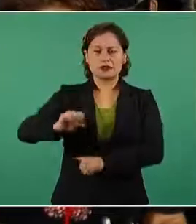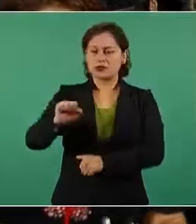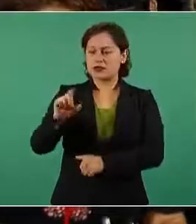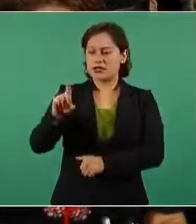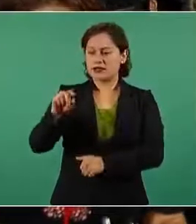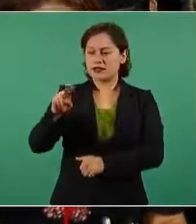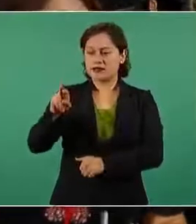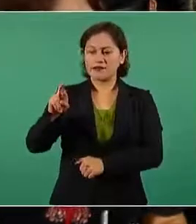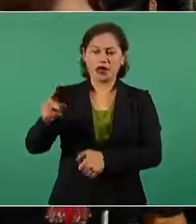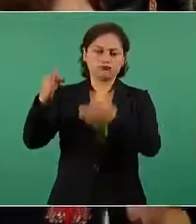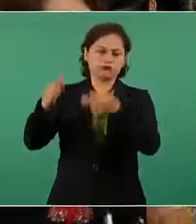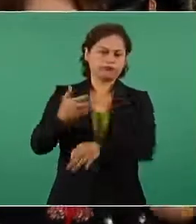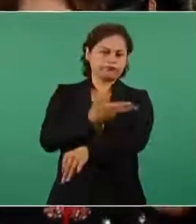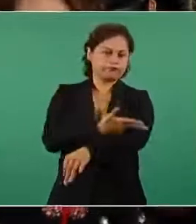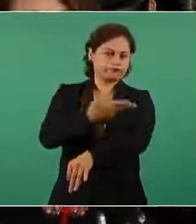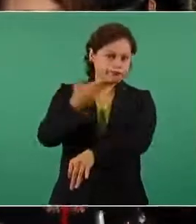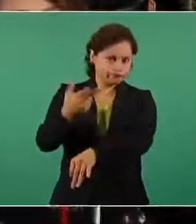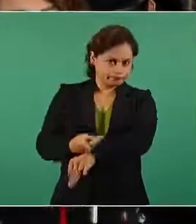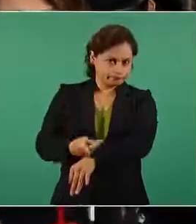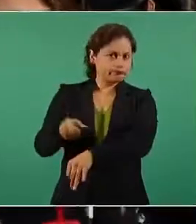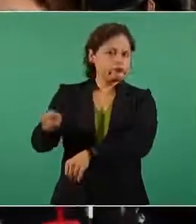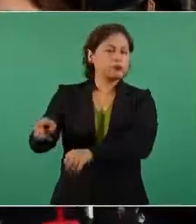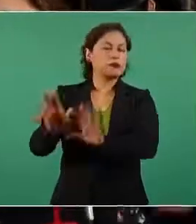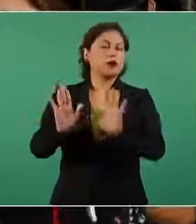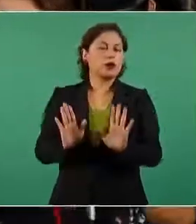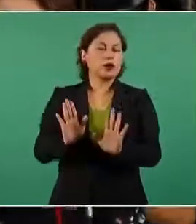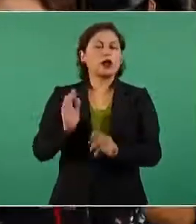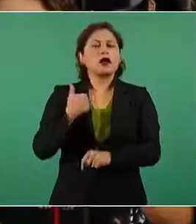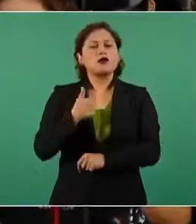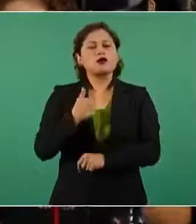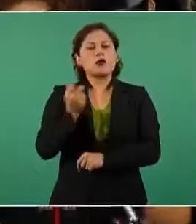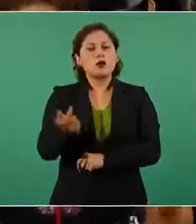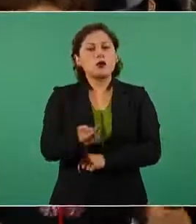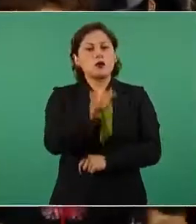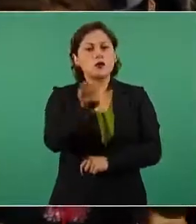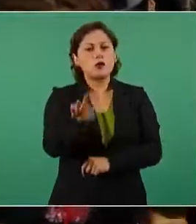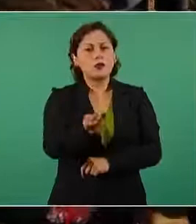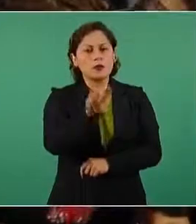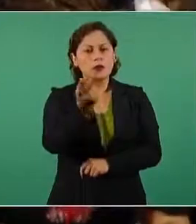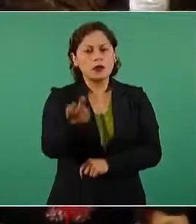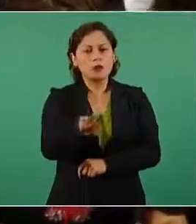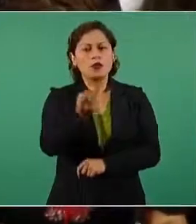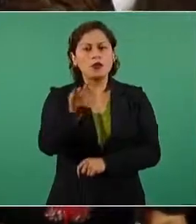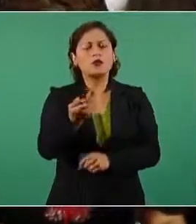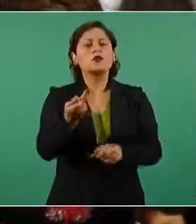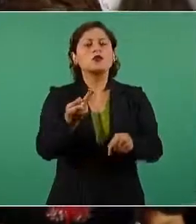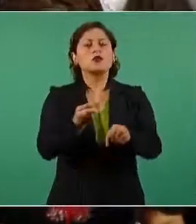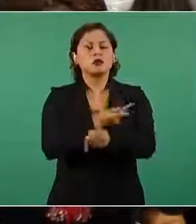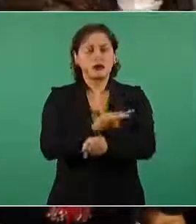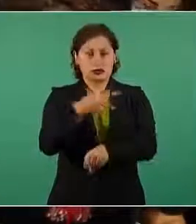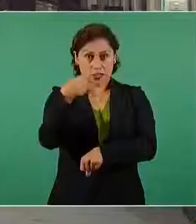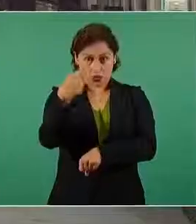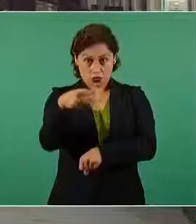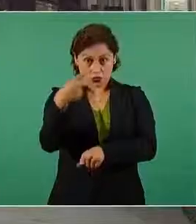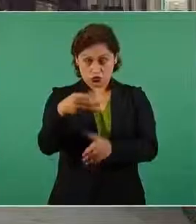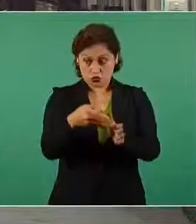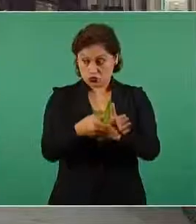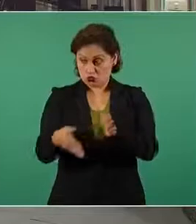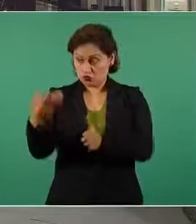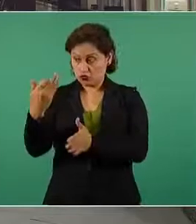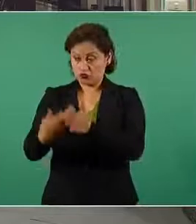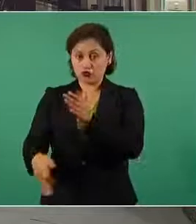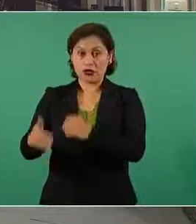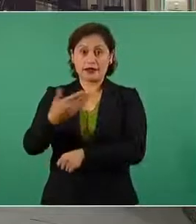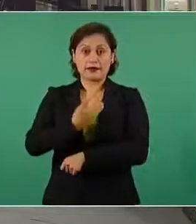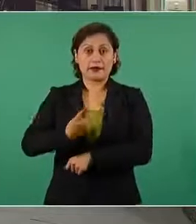la corrupción. Mi pregunta es, ¿considera usted que logrará en su periodo imponer una sanción ejemplar a